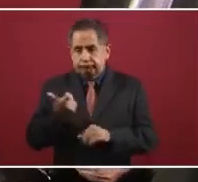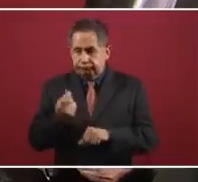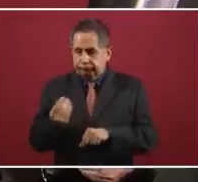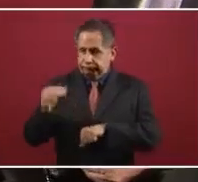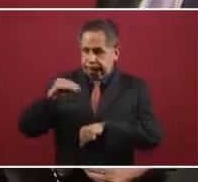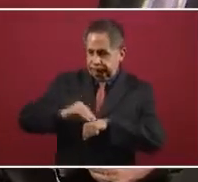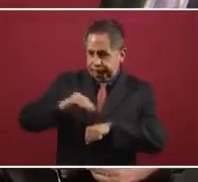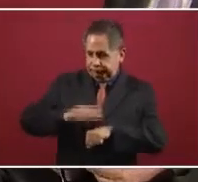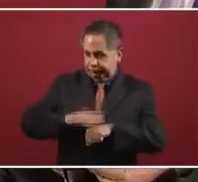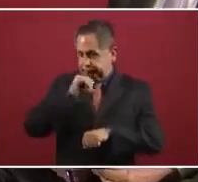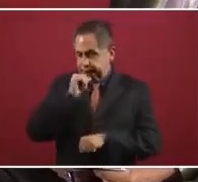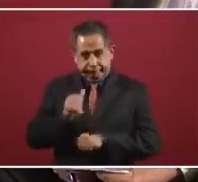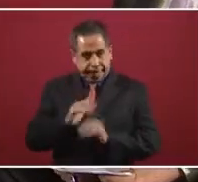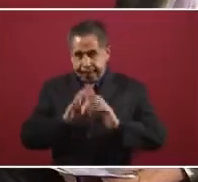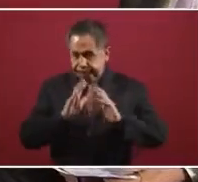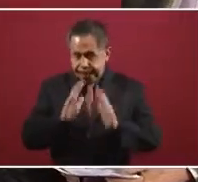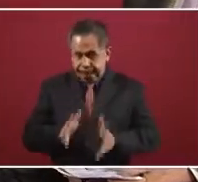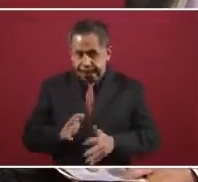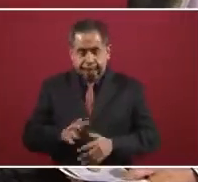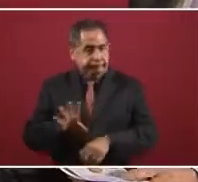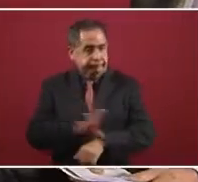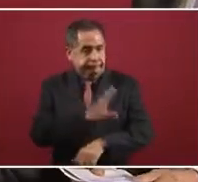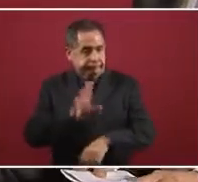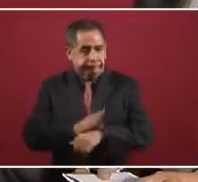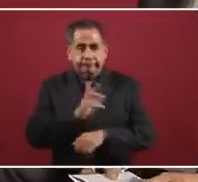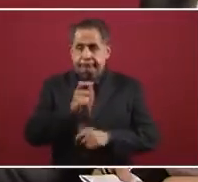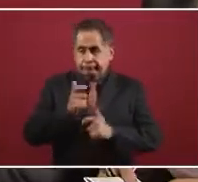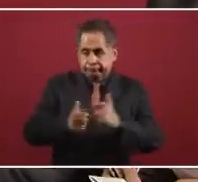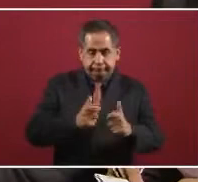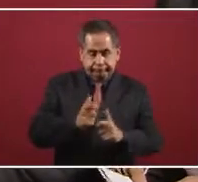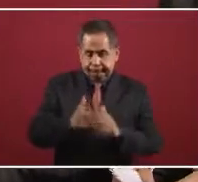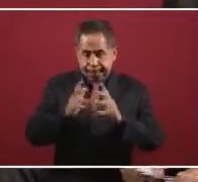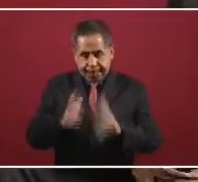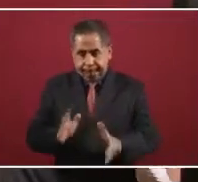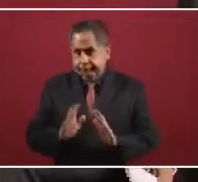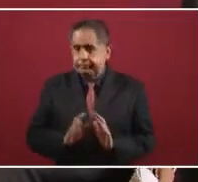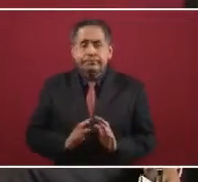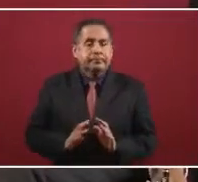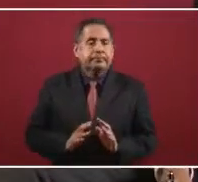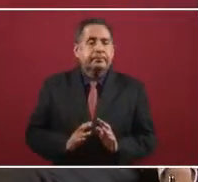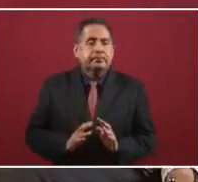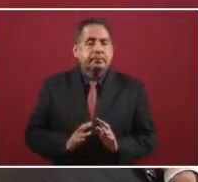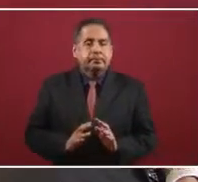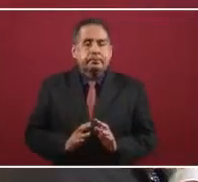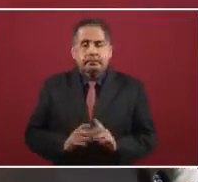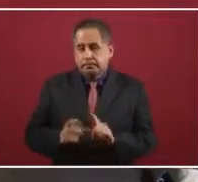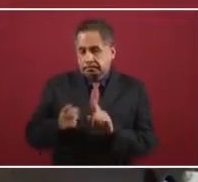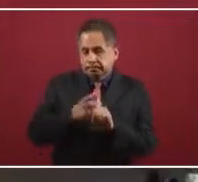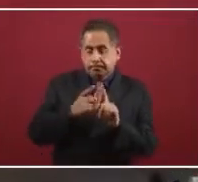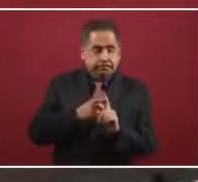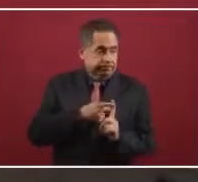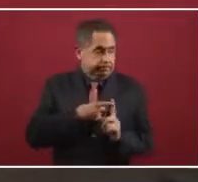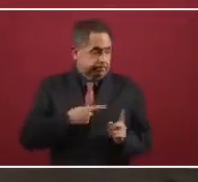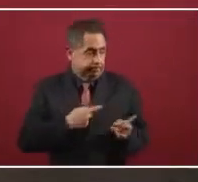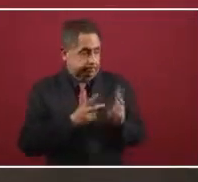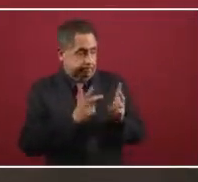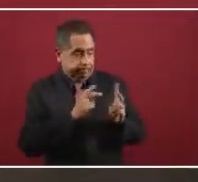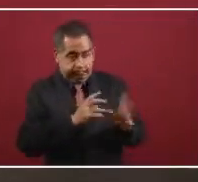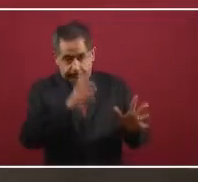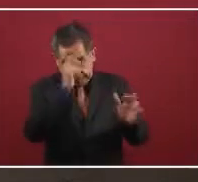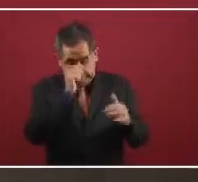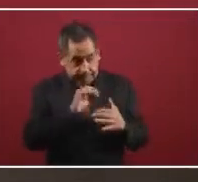precio de la energía eléctrica si no contábamos